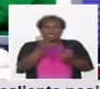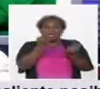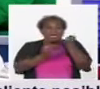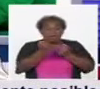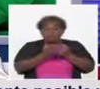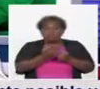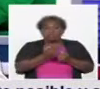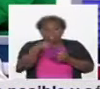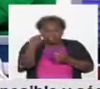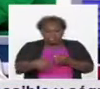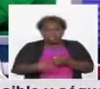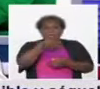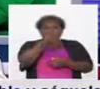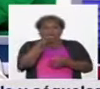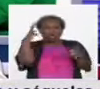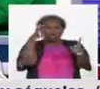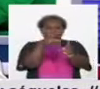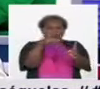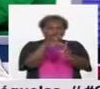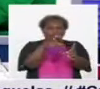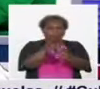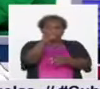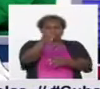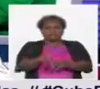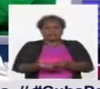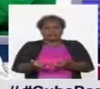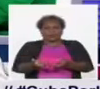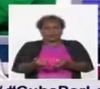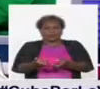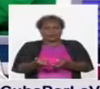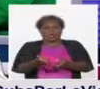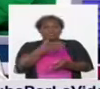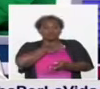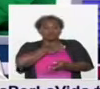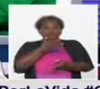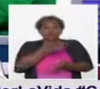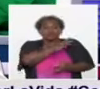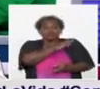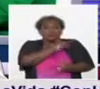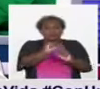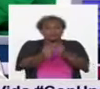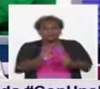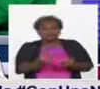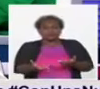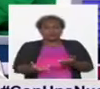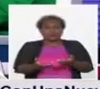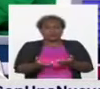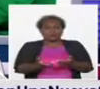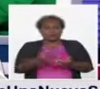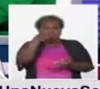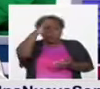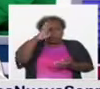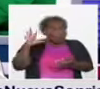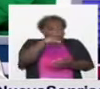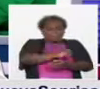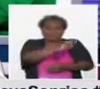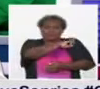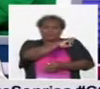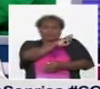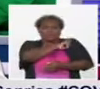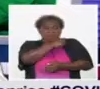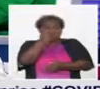que tenemos que tener, por lo que tenemos responsabilidad en el control, que creo que es toda Cuba, pero porque realmente hay que